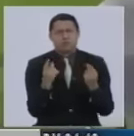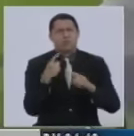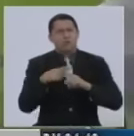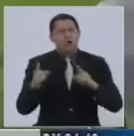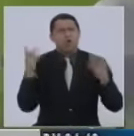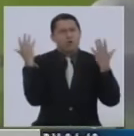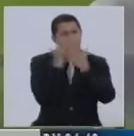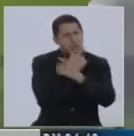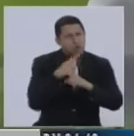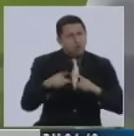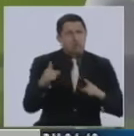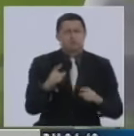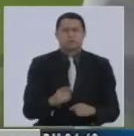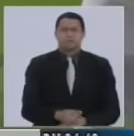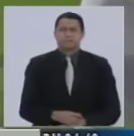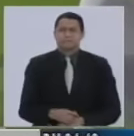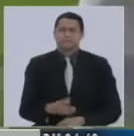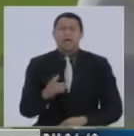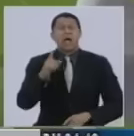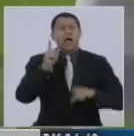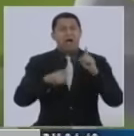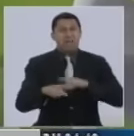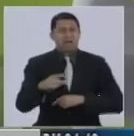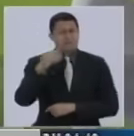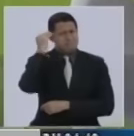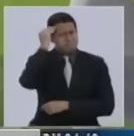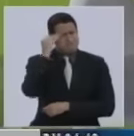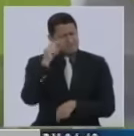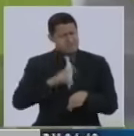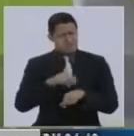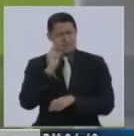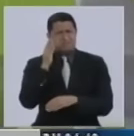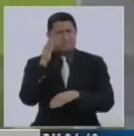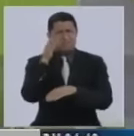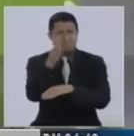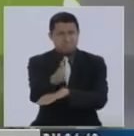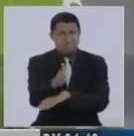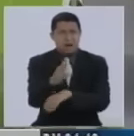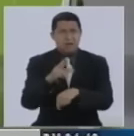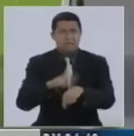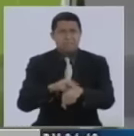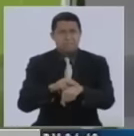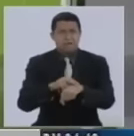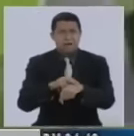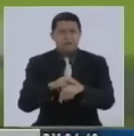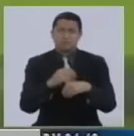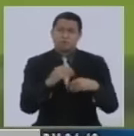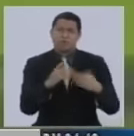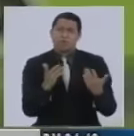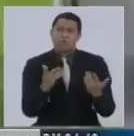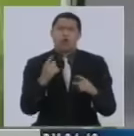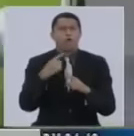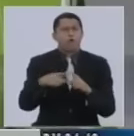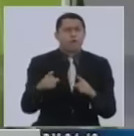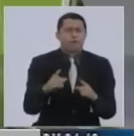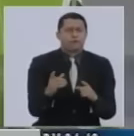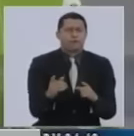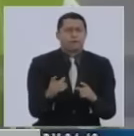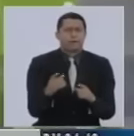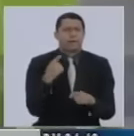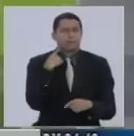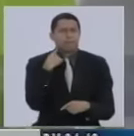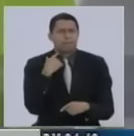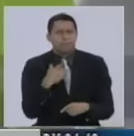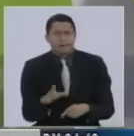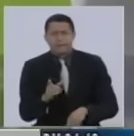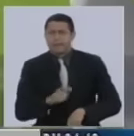confundirse con muchas cosas entonces algunas veces el médico el paciente va directo al al médico que corresponde en otras veces puede perderse un